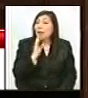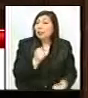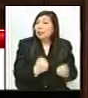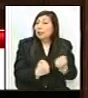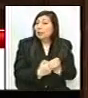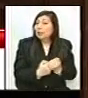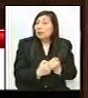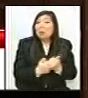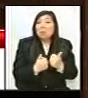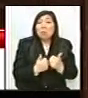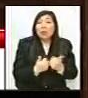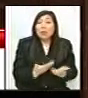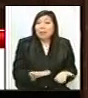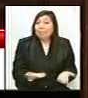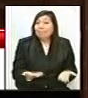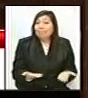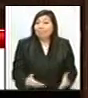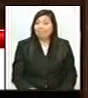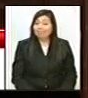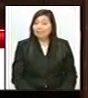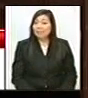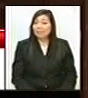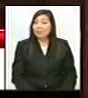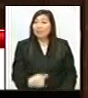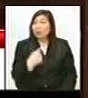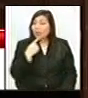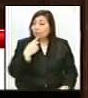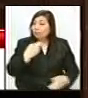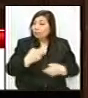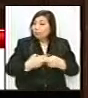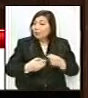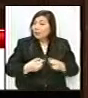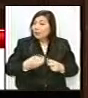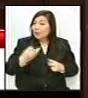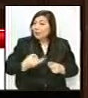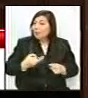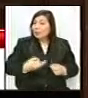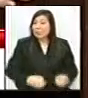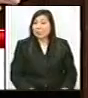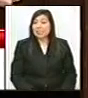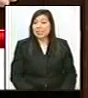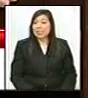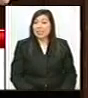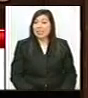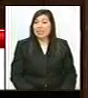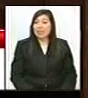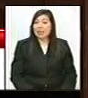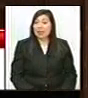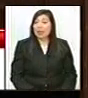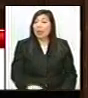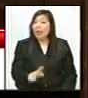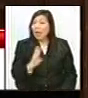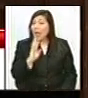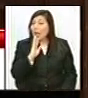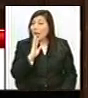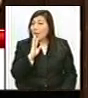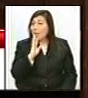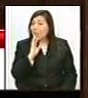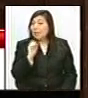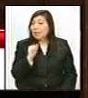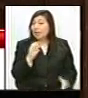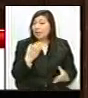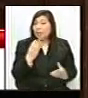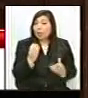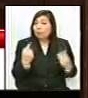colaboradores eficaces. Imagínense ustedes, según el procedimiento especial de colaboración eficaz, su declaración se adquiere